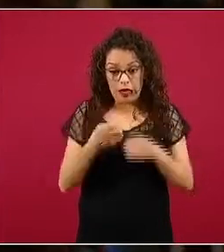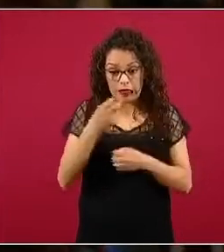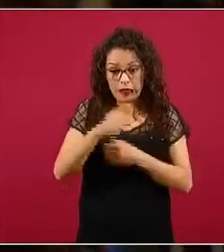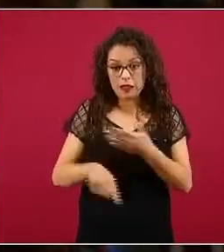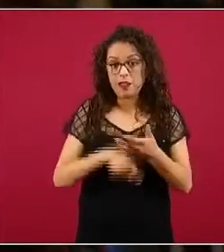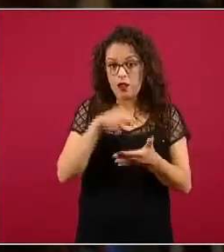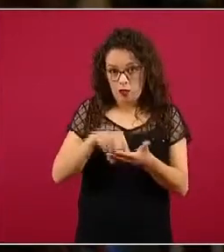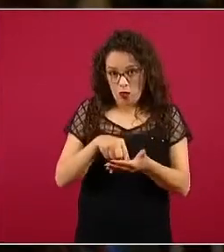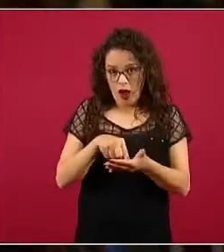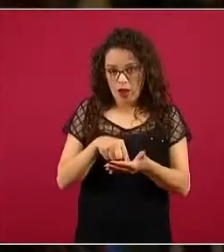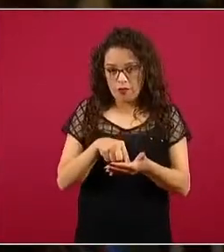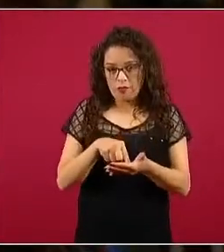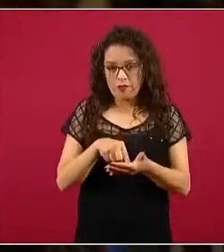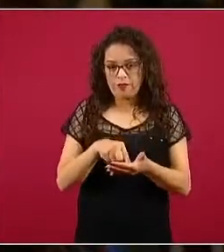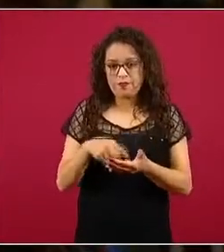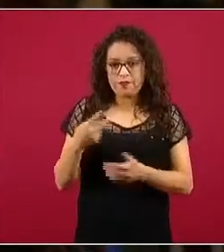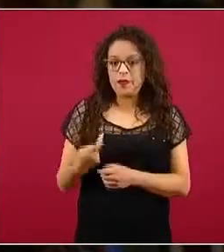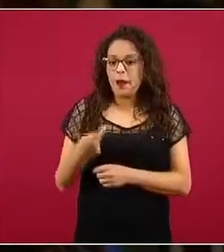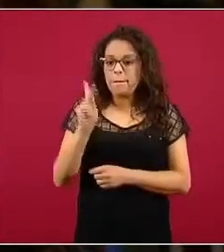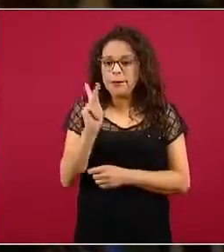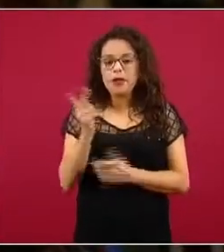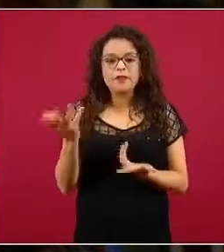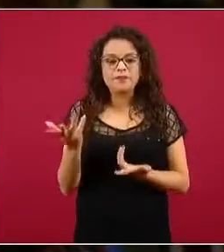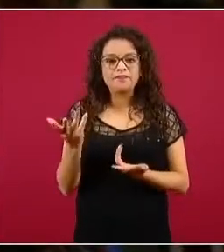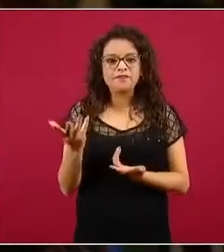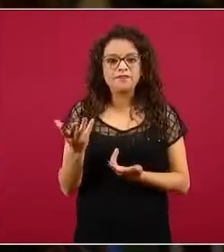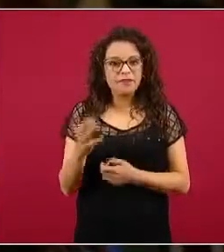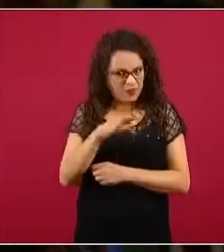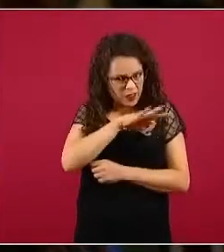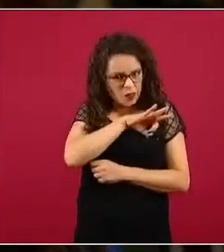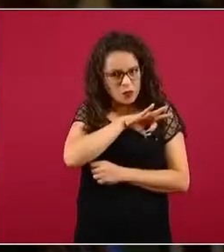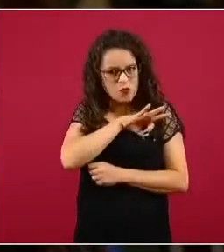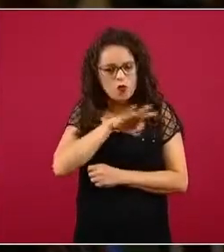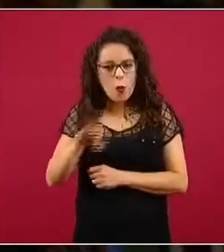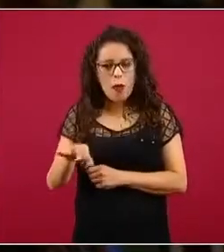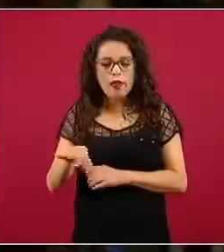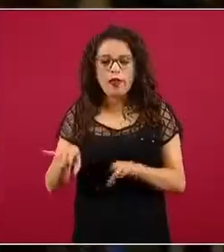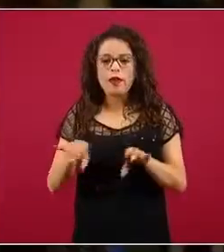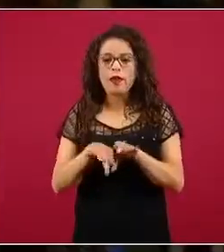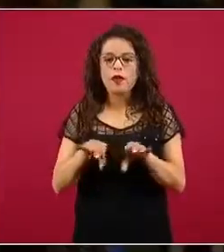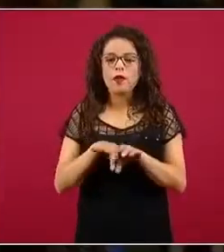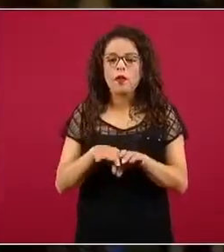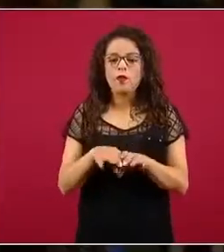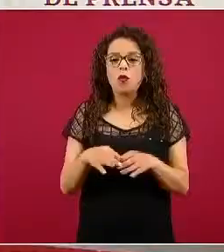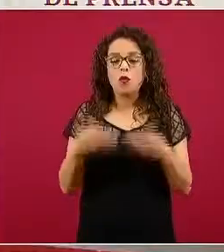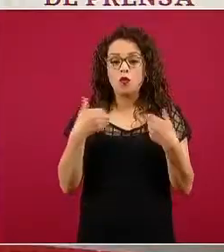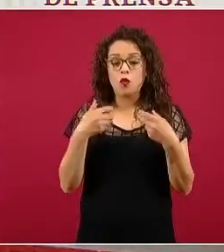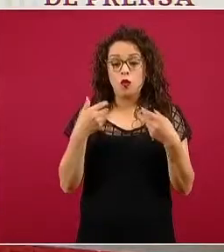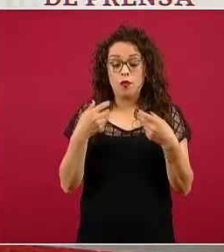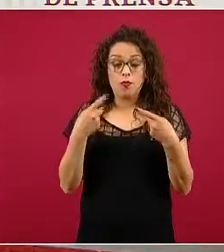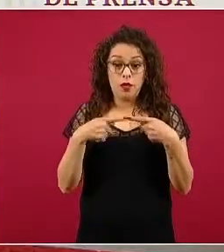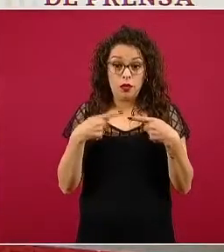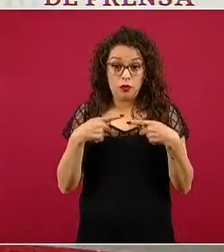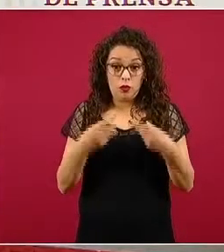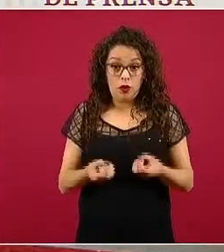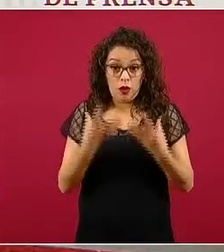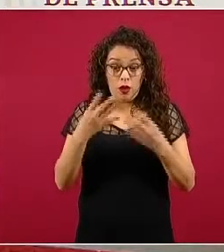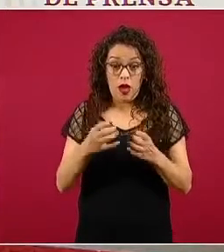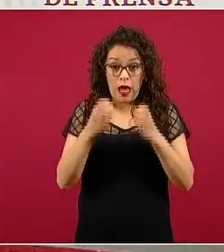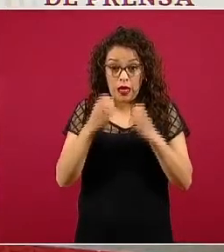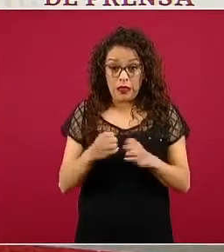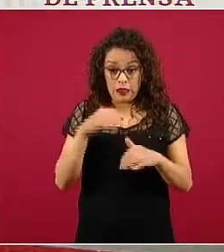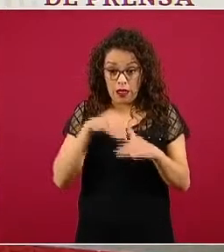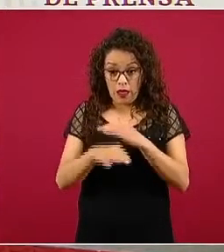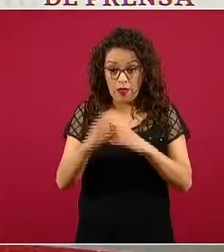momento. No hay posibilidad de ajustar o calibrar el número de personas que pueden estar dentro del